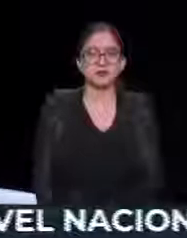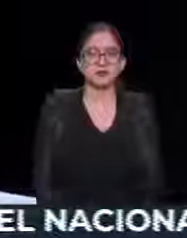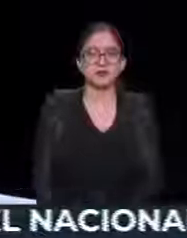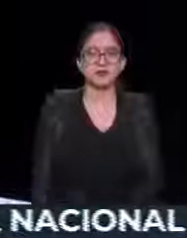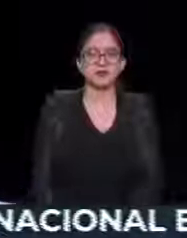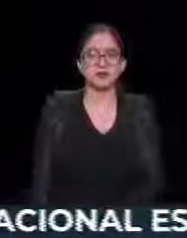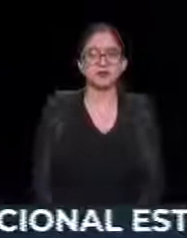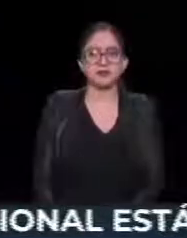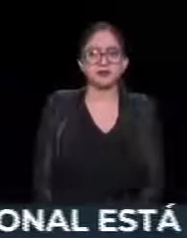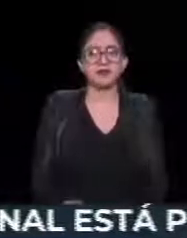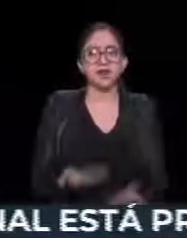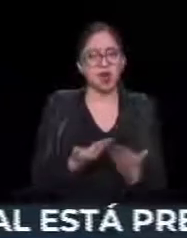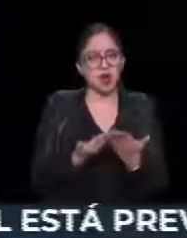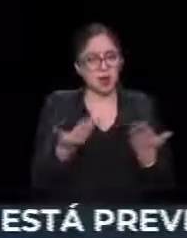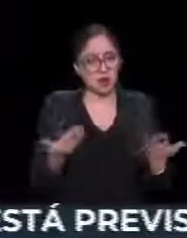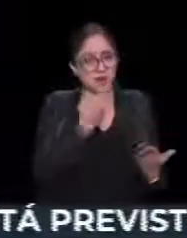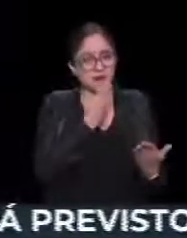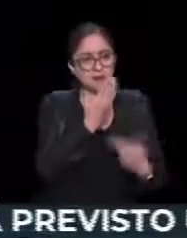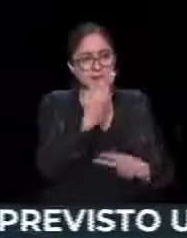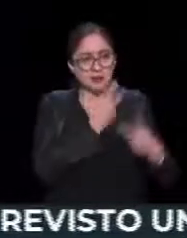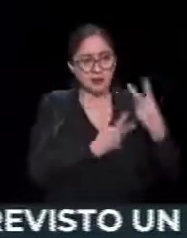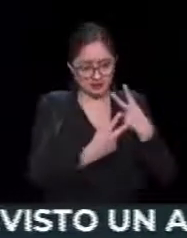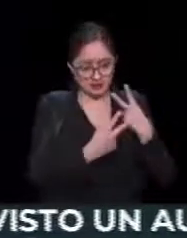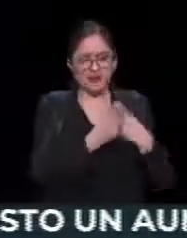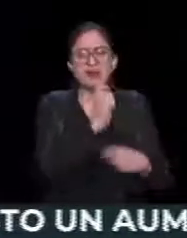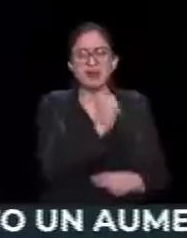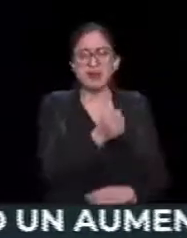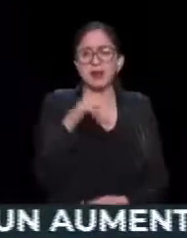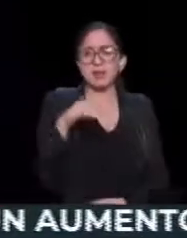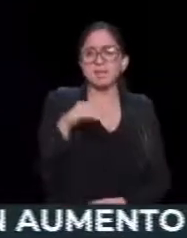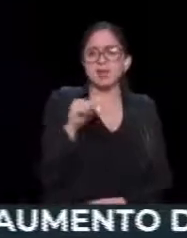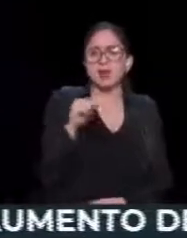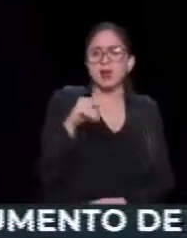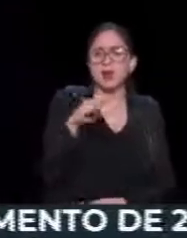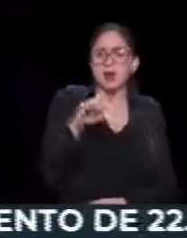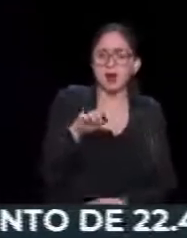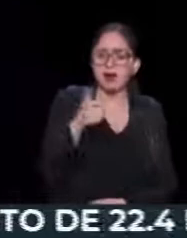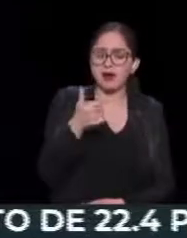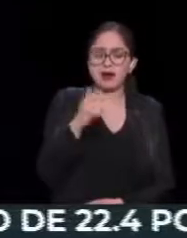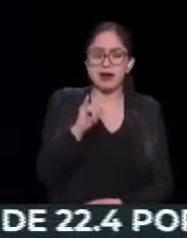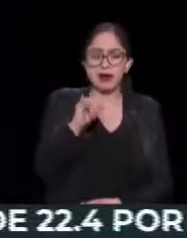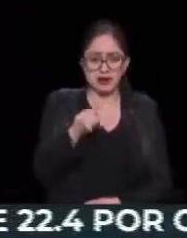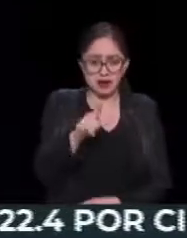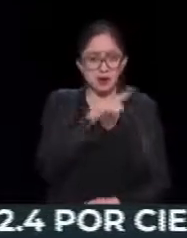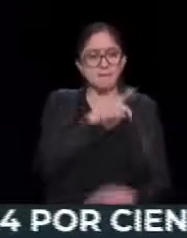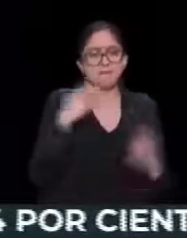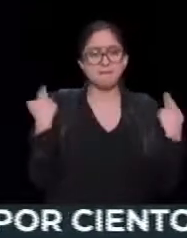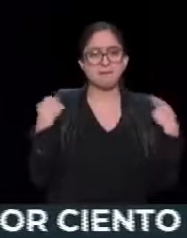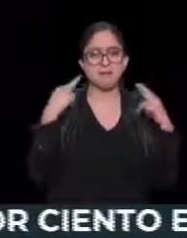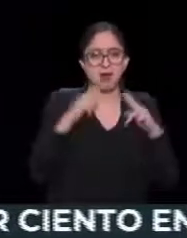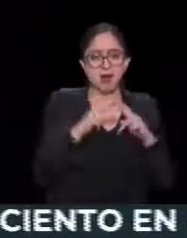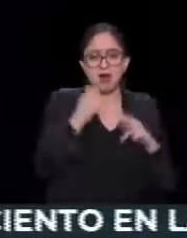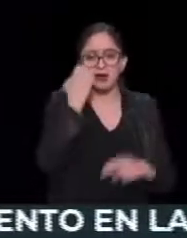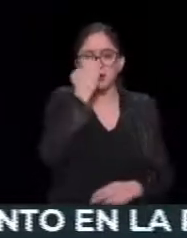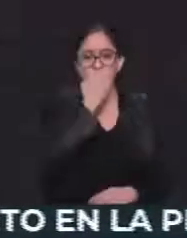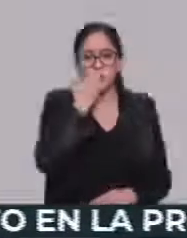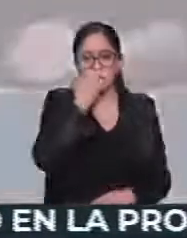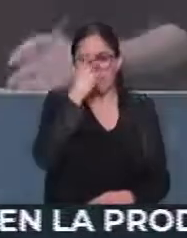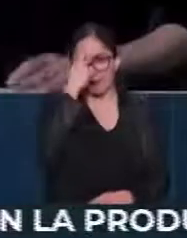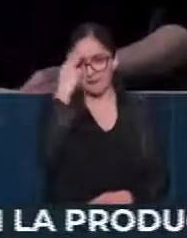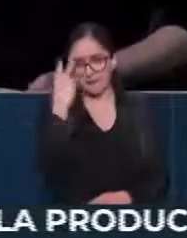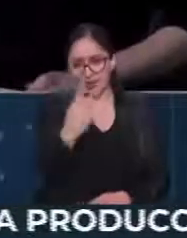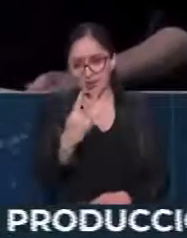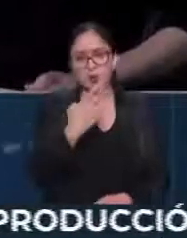Bueno, y le damos la bienvenida a Manuel Gil Antón, profesor del Colegio de México. Muy buenas noches,